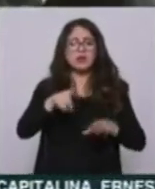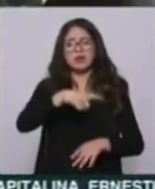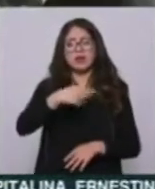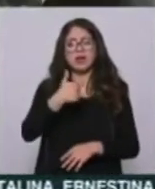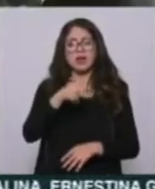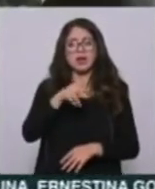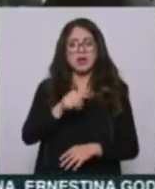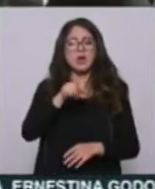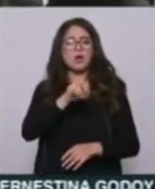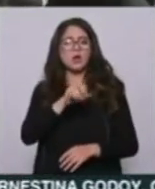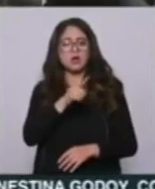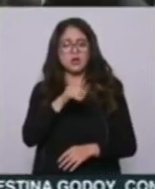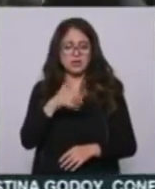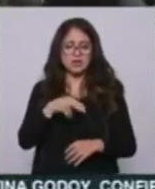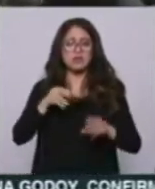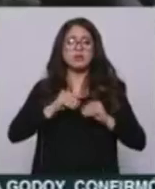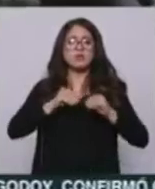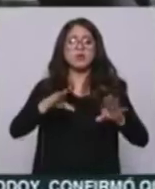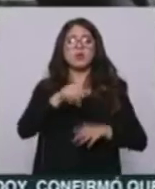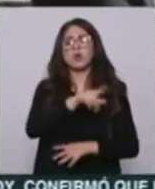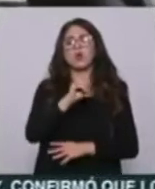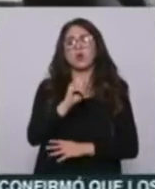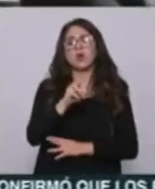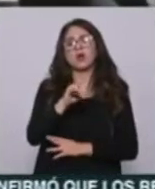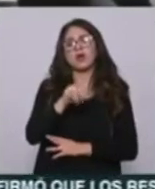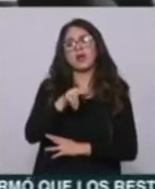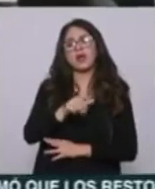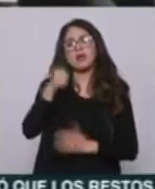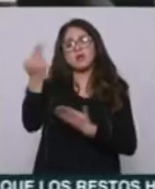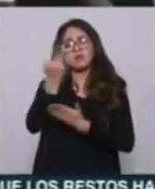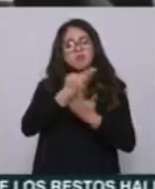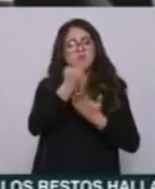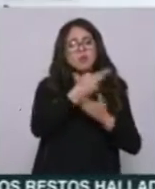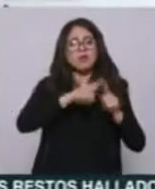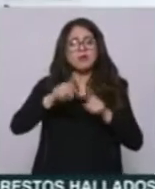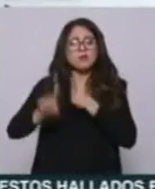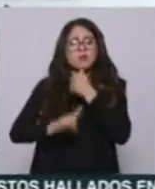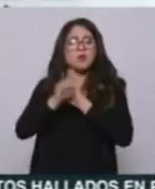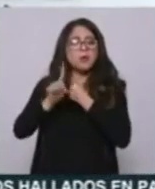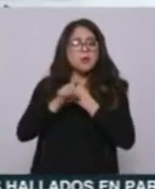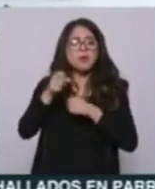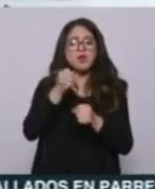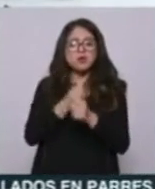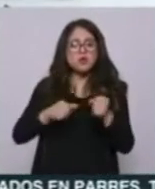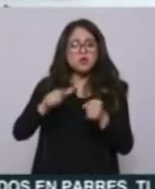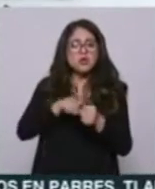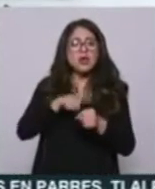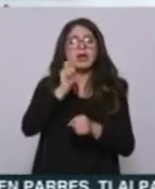Yolistli. La artista mexicana Oriana Lendechi plasma las problemáticas sociales y emocionales con